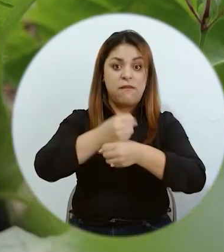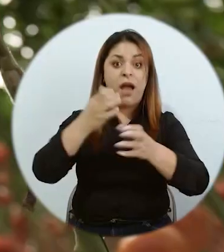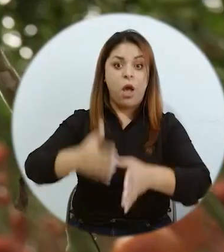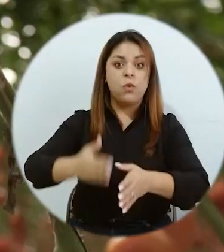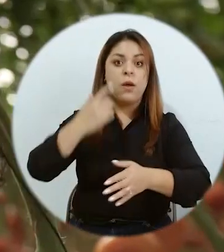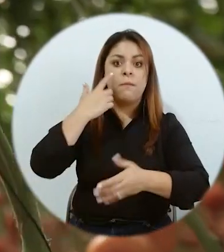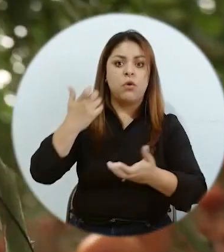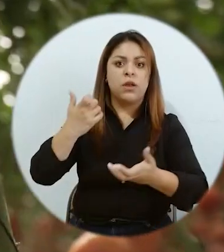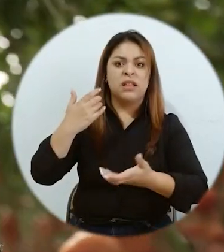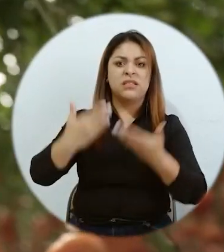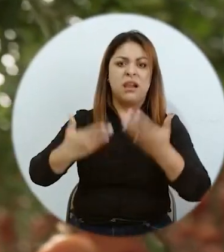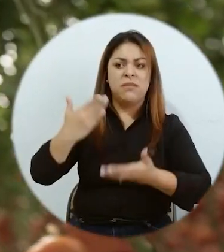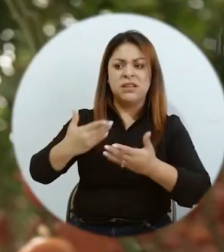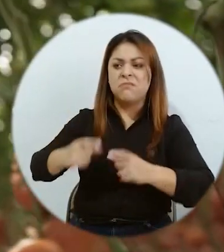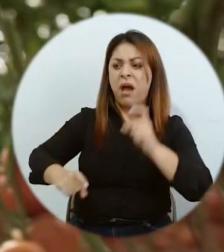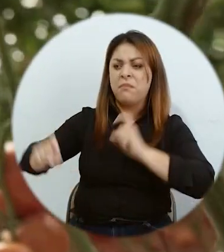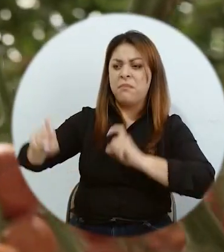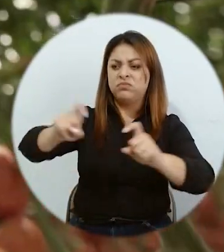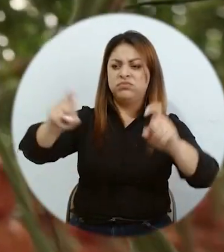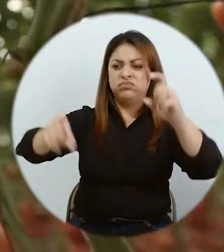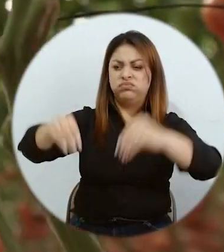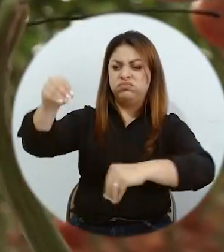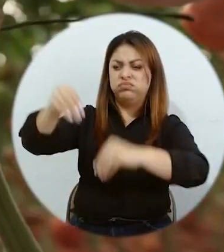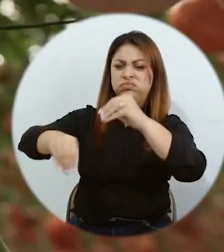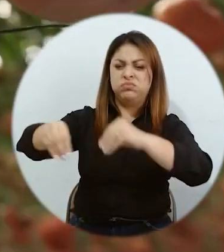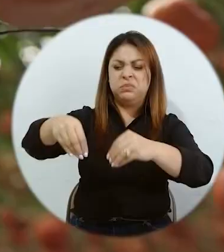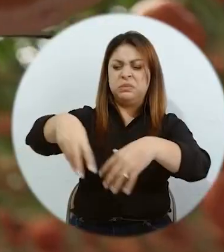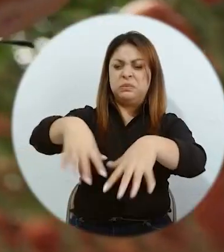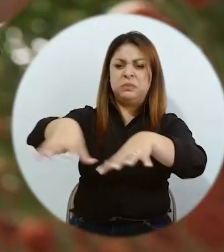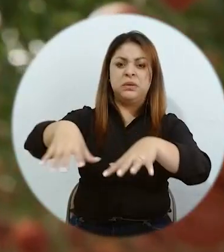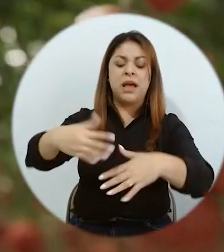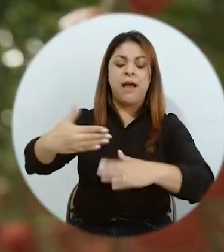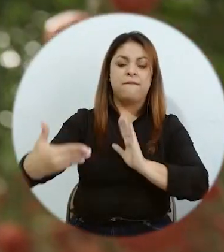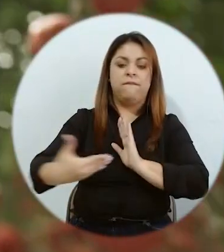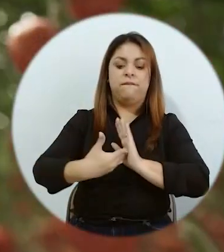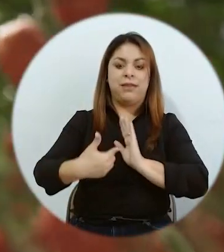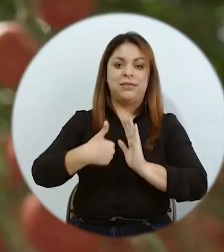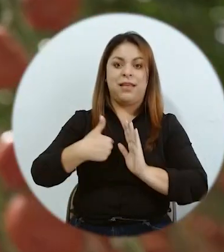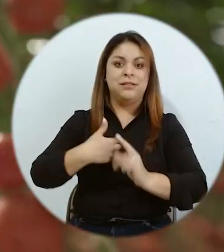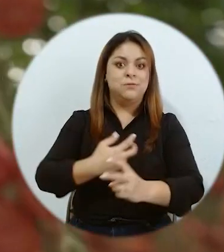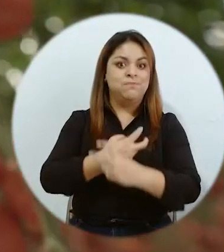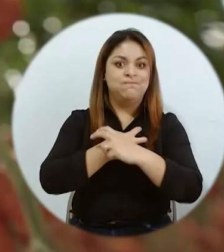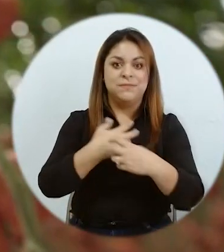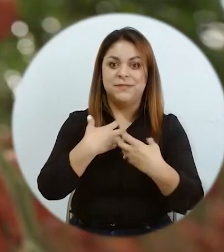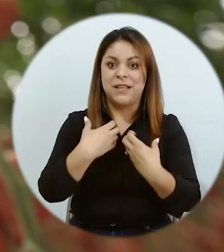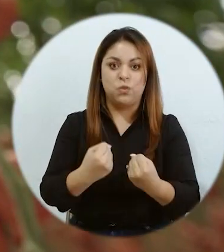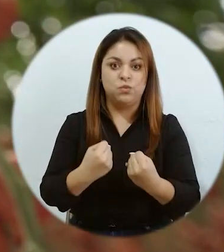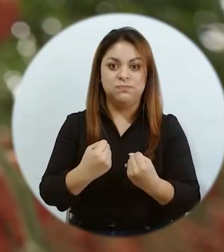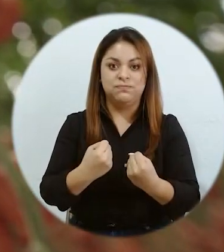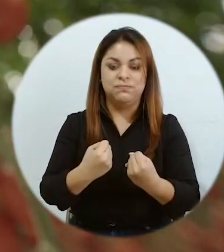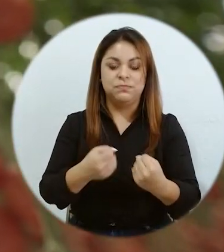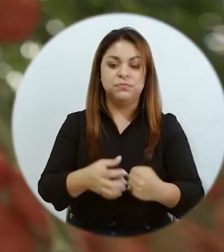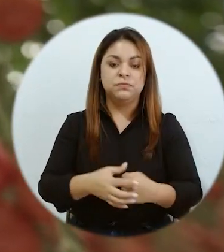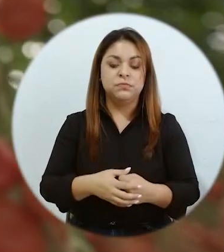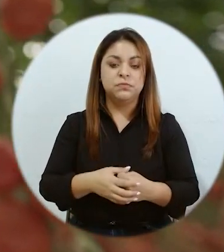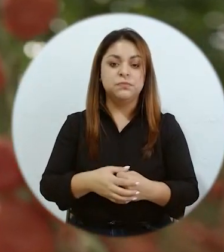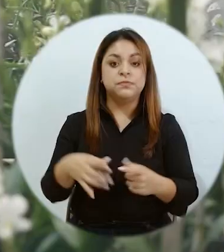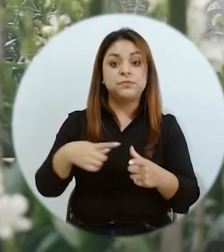trabajador que termina aplicando estos paquetes tecnológicos que nos explicaba Marta, ¿verdad? Que son altamente nocivos para la